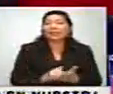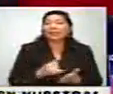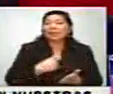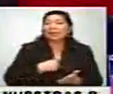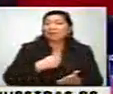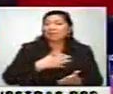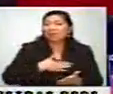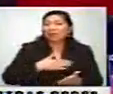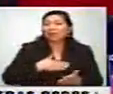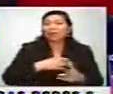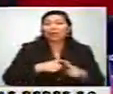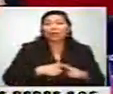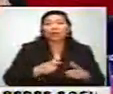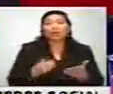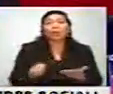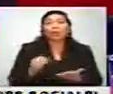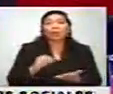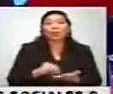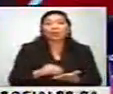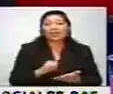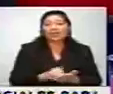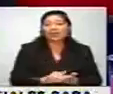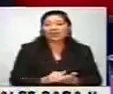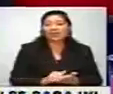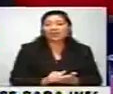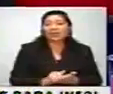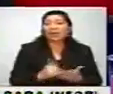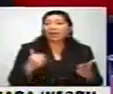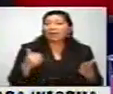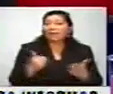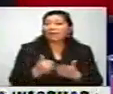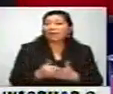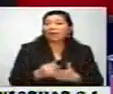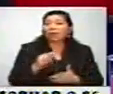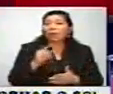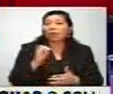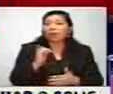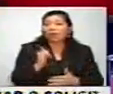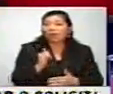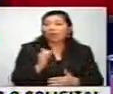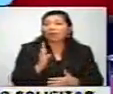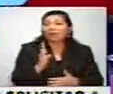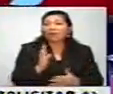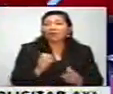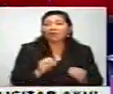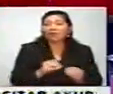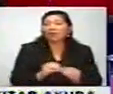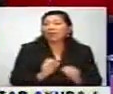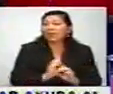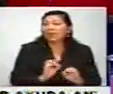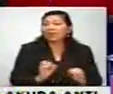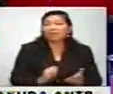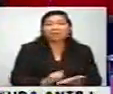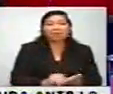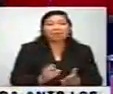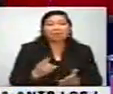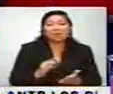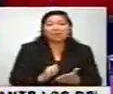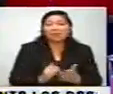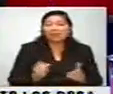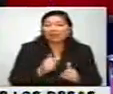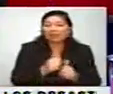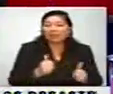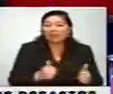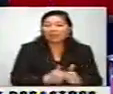propia transparencia de los candidatos, desnudarnos, si se dice así, enfrente a la UIF, para que se sepa que estamos limpios y que no tenemos nada sucio ni corrupto detrás